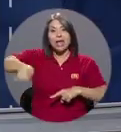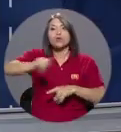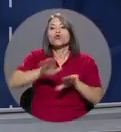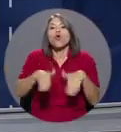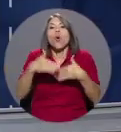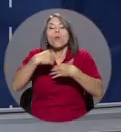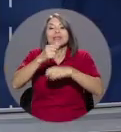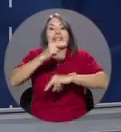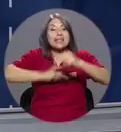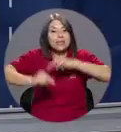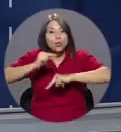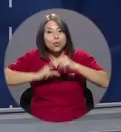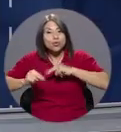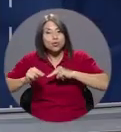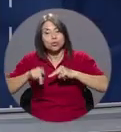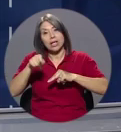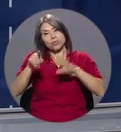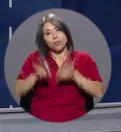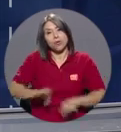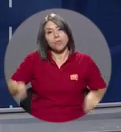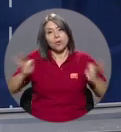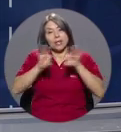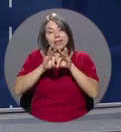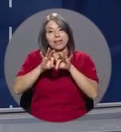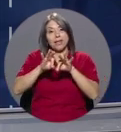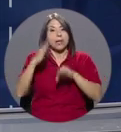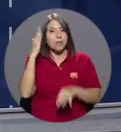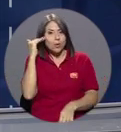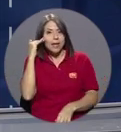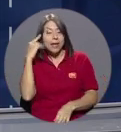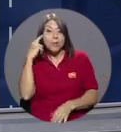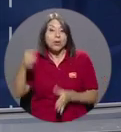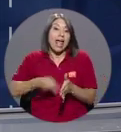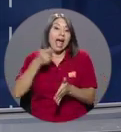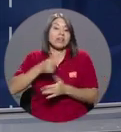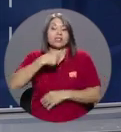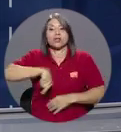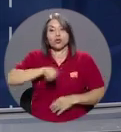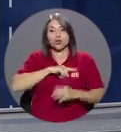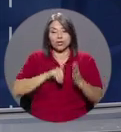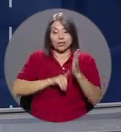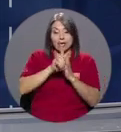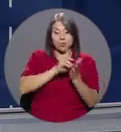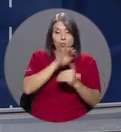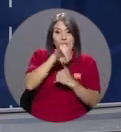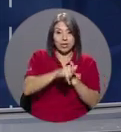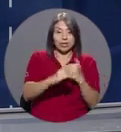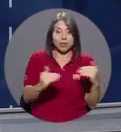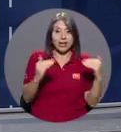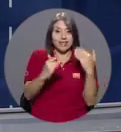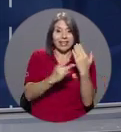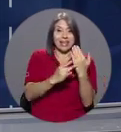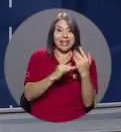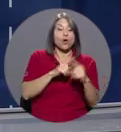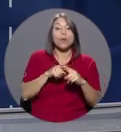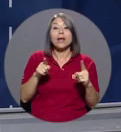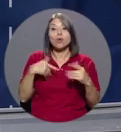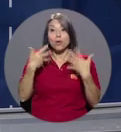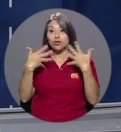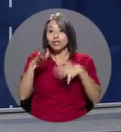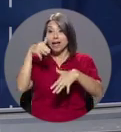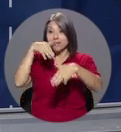capacitación en gestión empresarial, ¿verdad?, que es muy importante, porque muchas veces desarrollamos proyectos a nivel técnico, pero a nivel empresarial